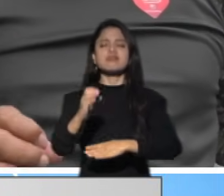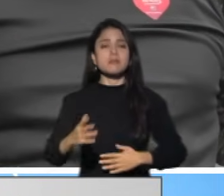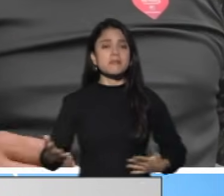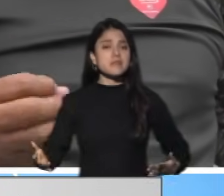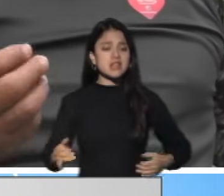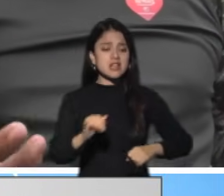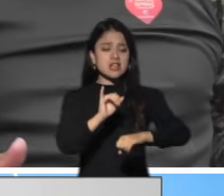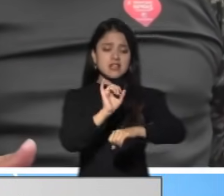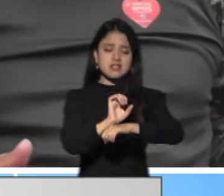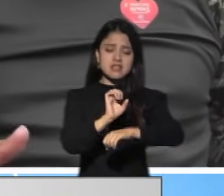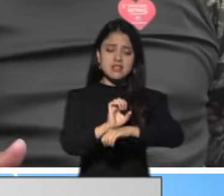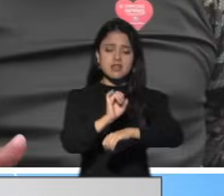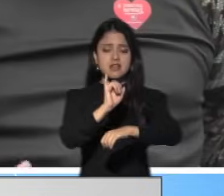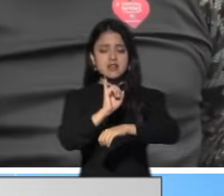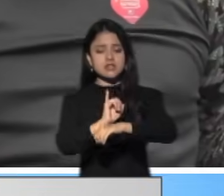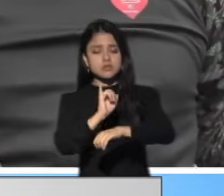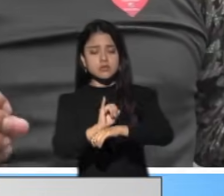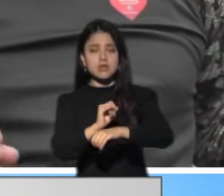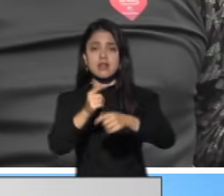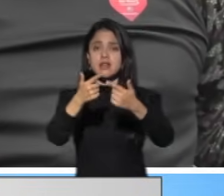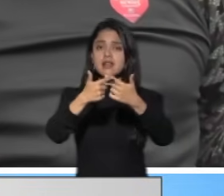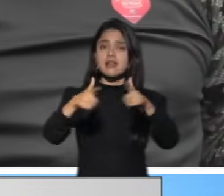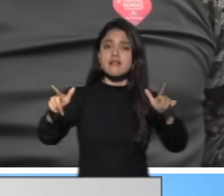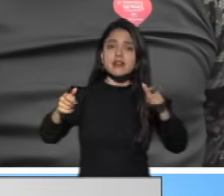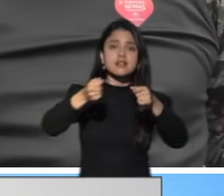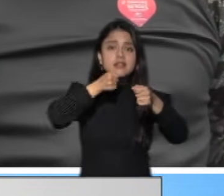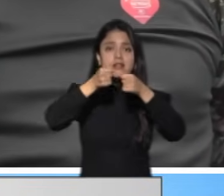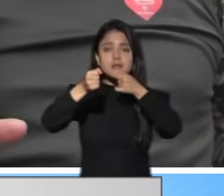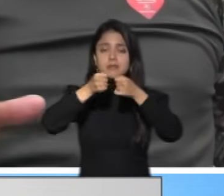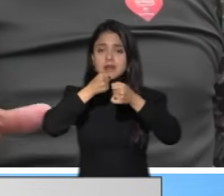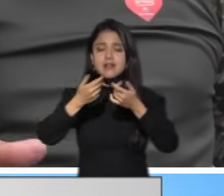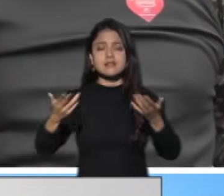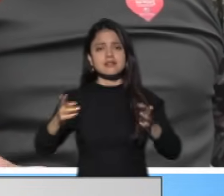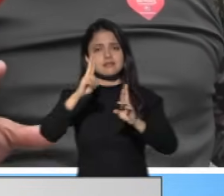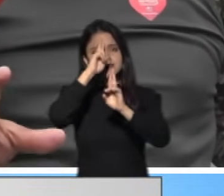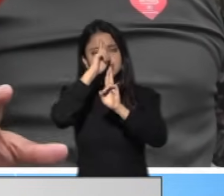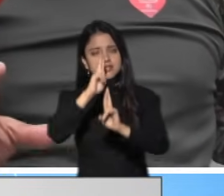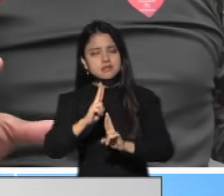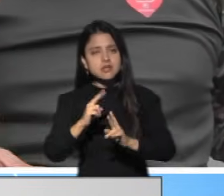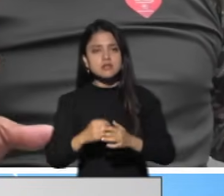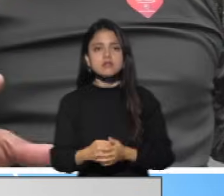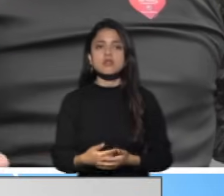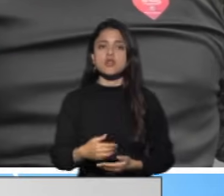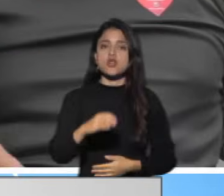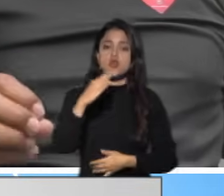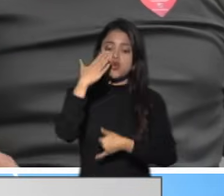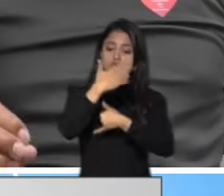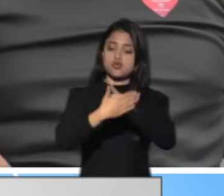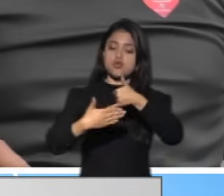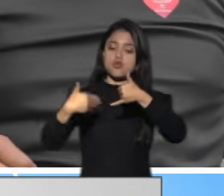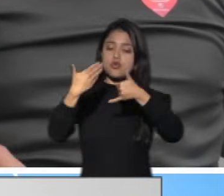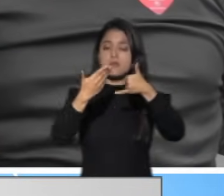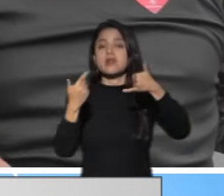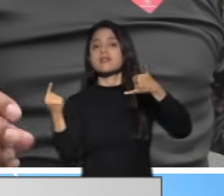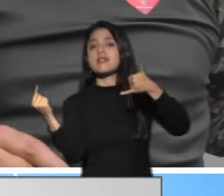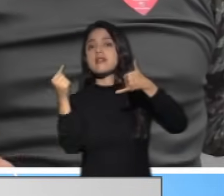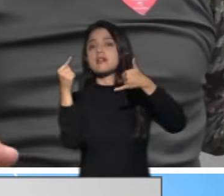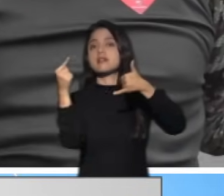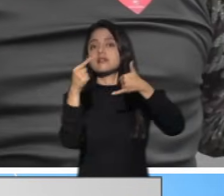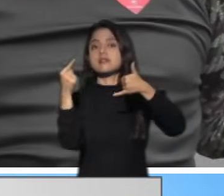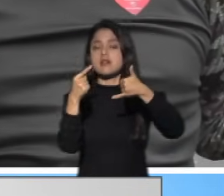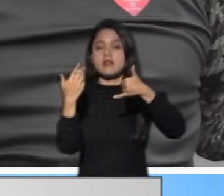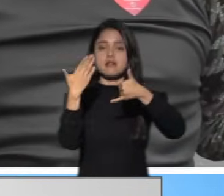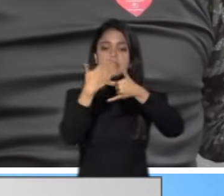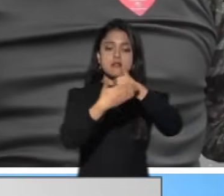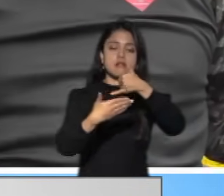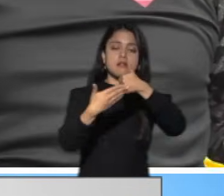vuelva el respeto a la libertad de prensa, porque los colombianos de allá, de la parte rural, puedan vivir en paz y no en la